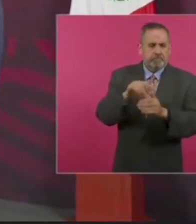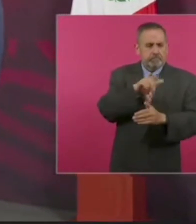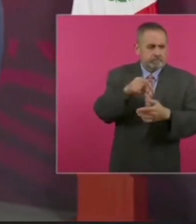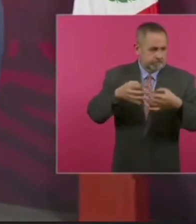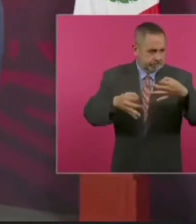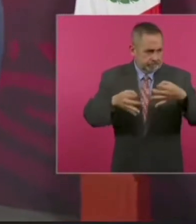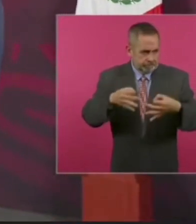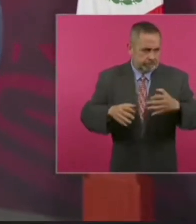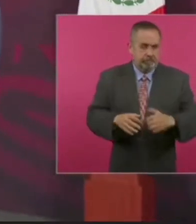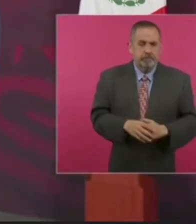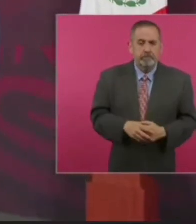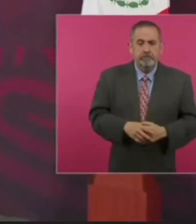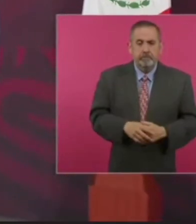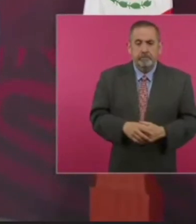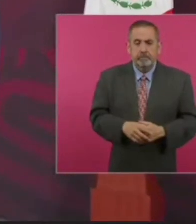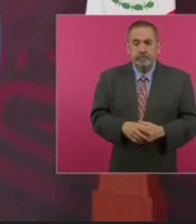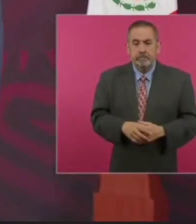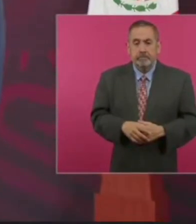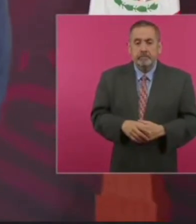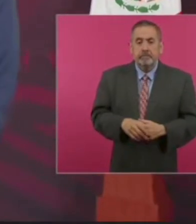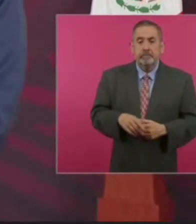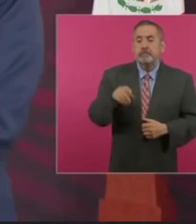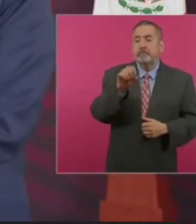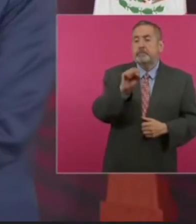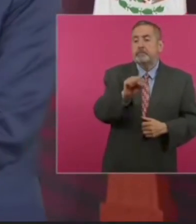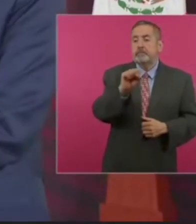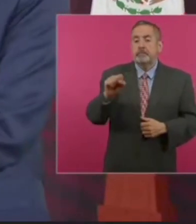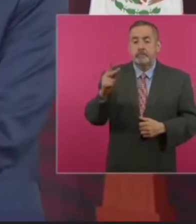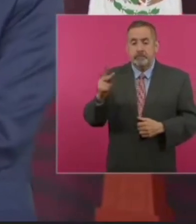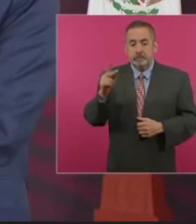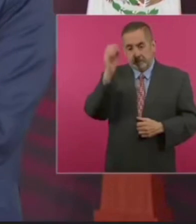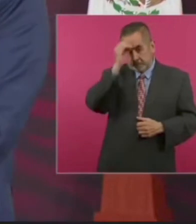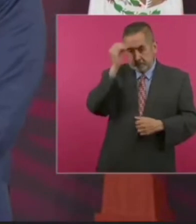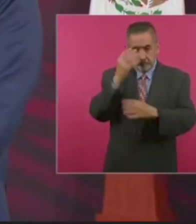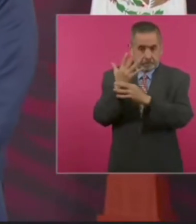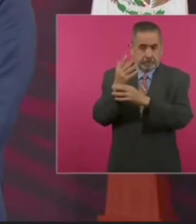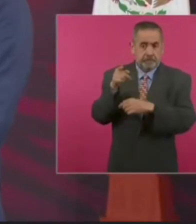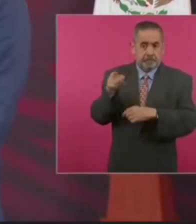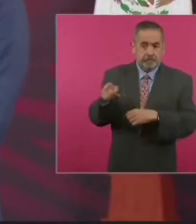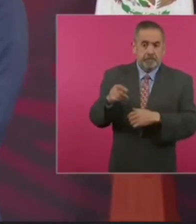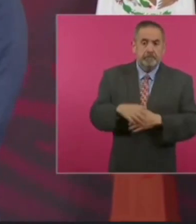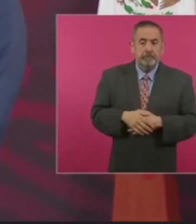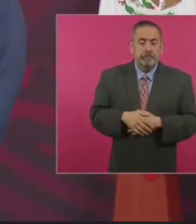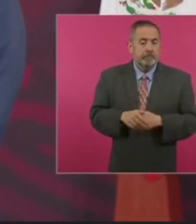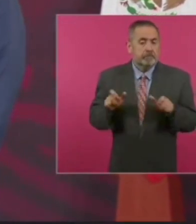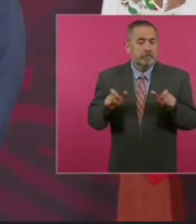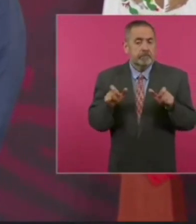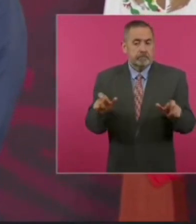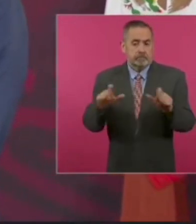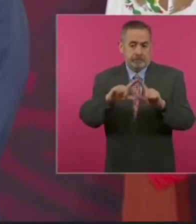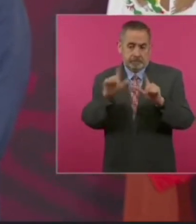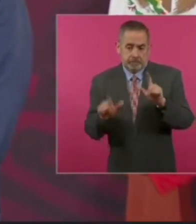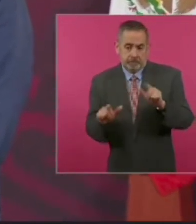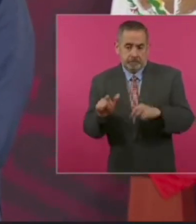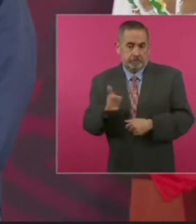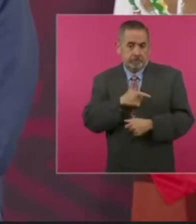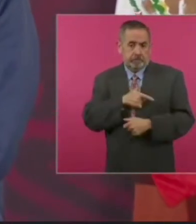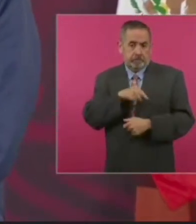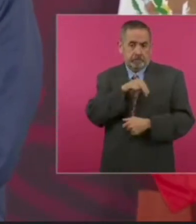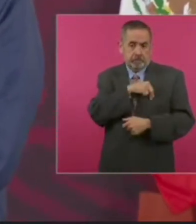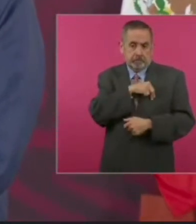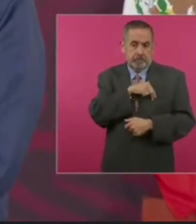opinión de la Secretaría de Seguridad Pública, de la Guardia Nacional,